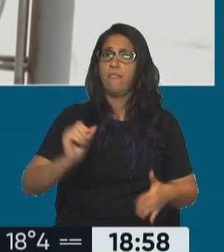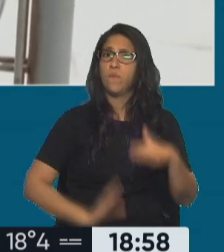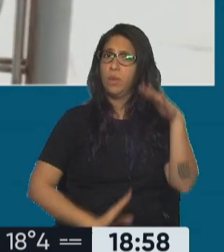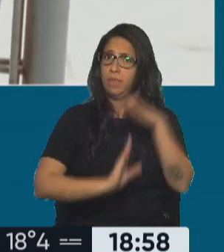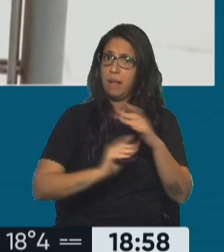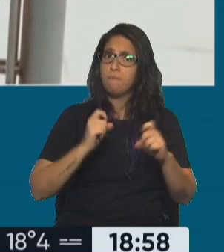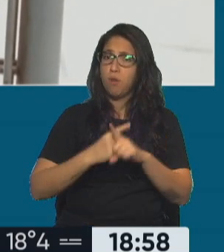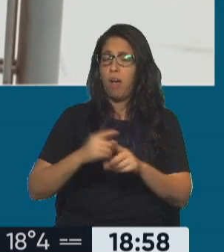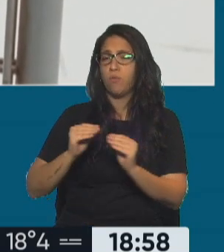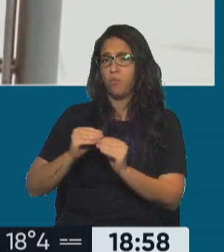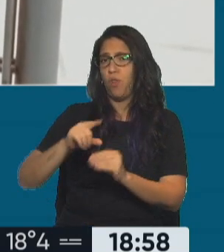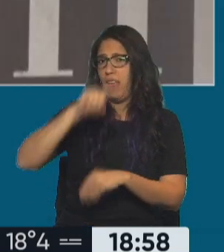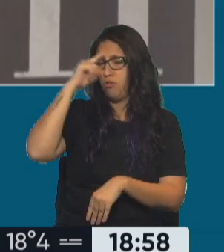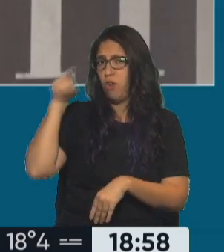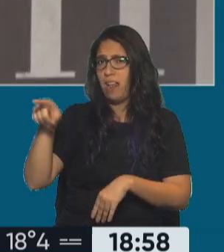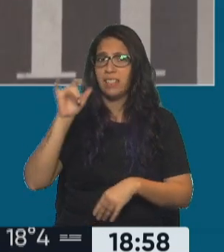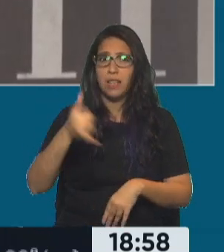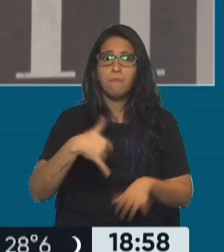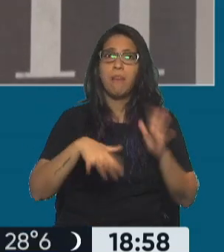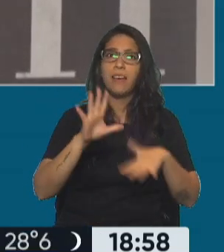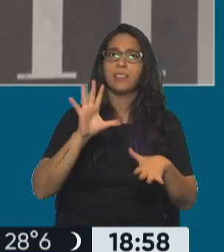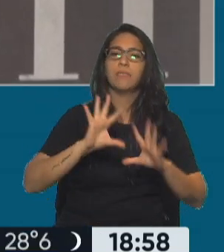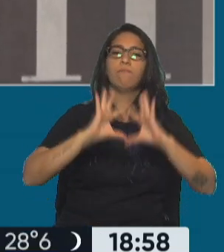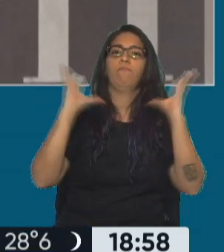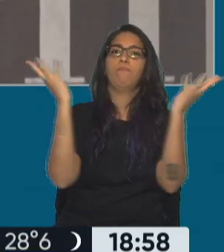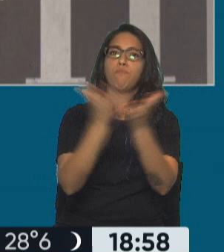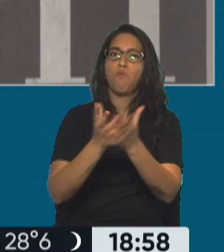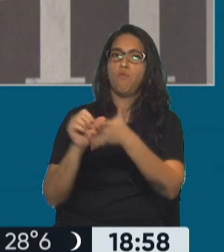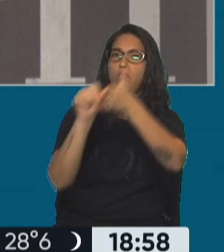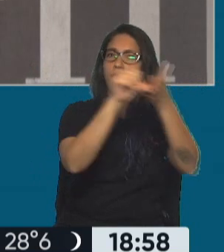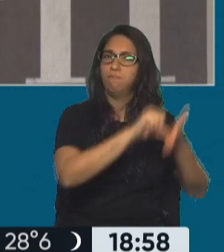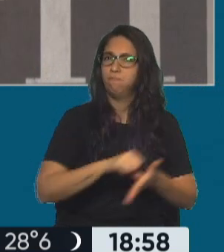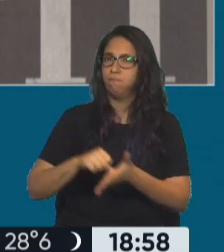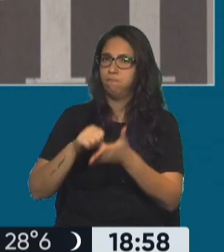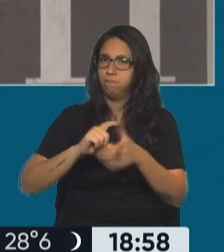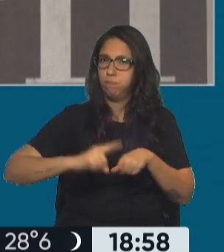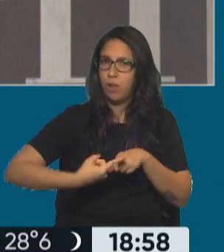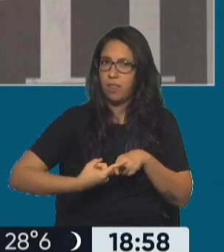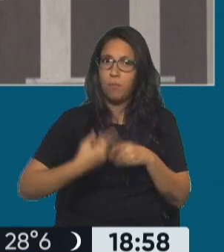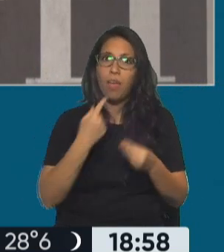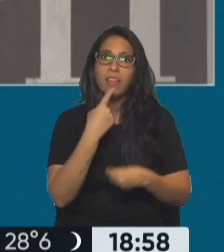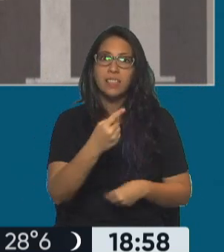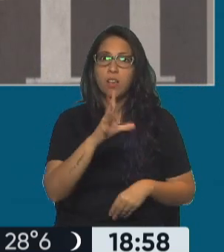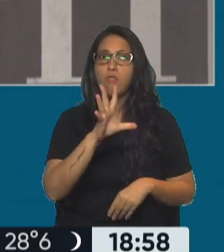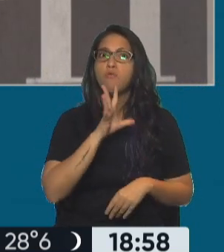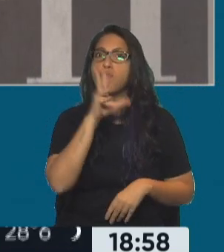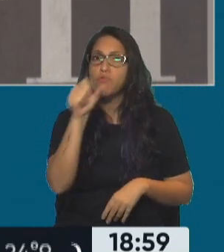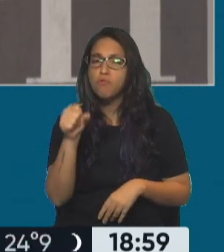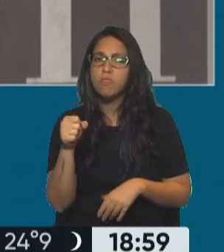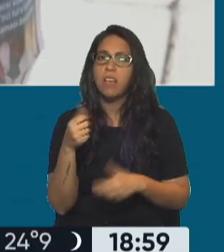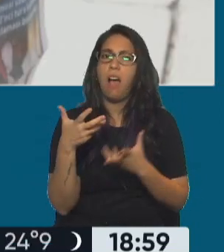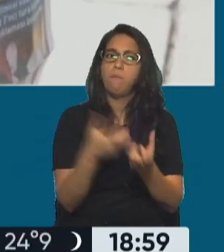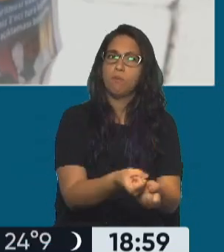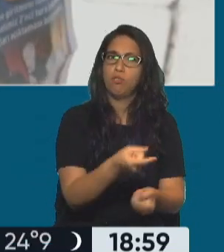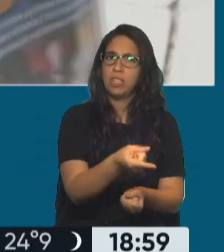supuesto, nacional, sino también en materia geopolítica. Porque ¿qué dice la oposición? Que Rusia está detrás de esta elección, que a Rusia